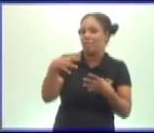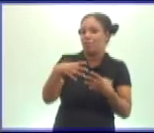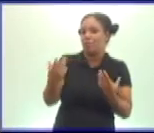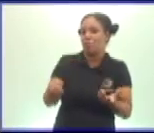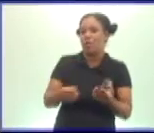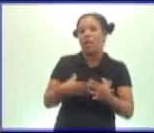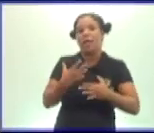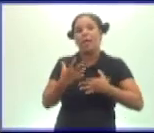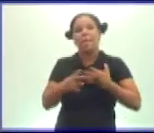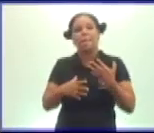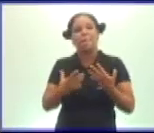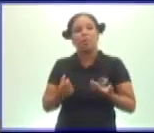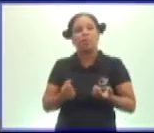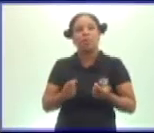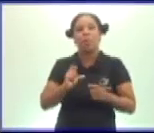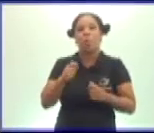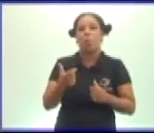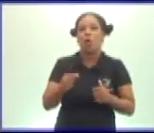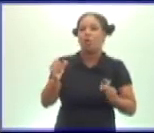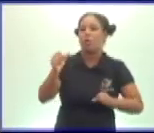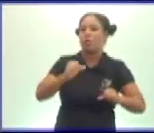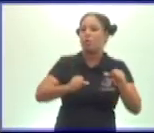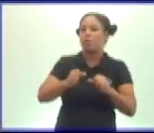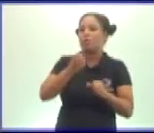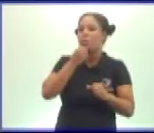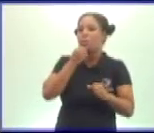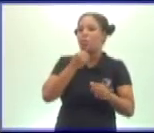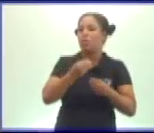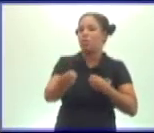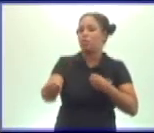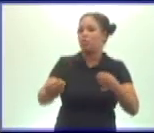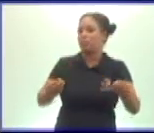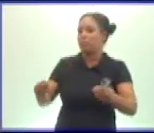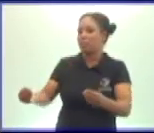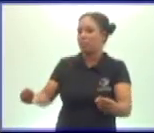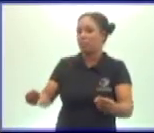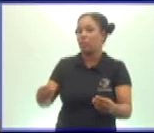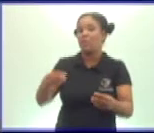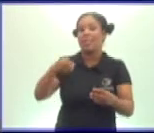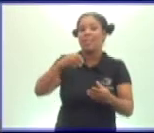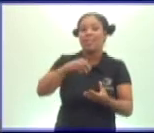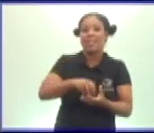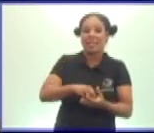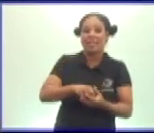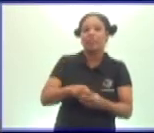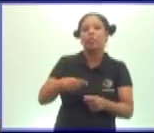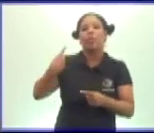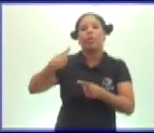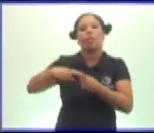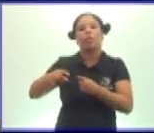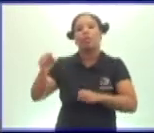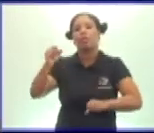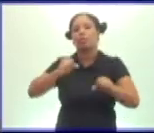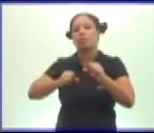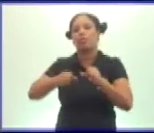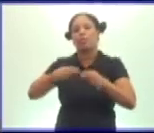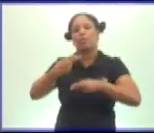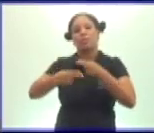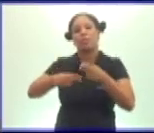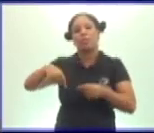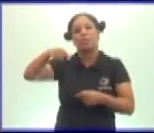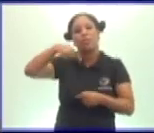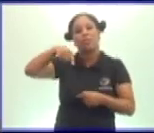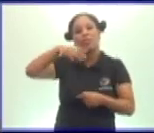sustancia se puede distribuir dentro de otra sustancia para constituir una disolución, ya